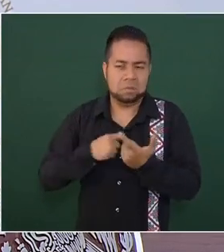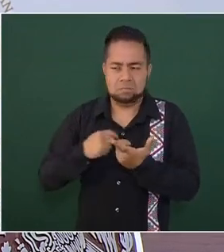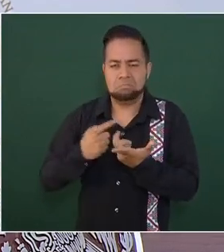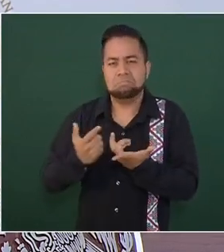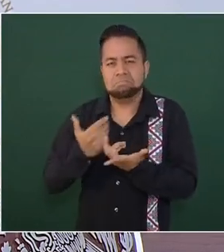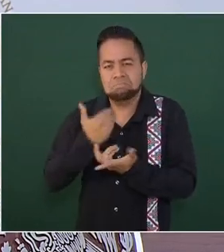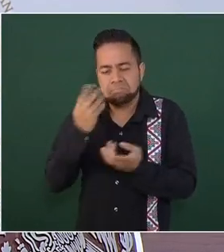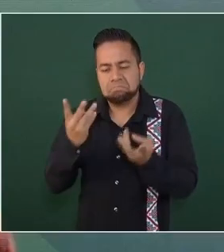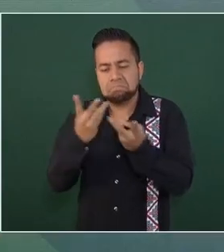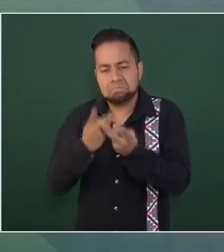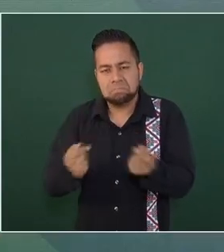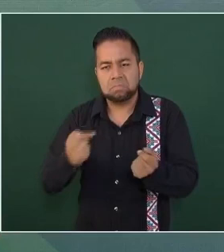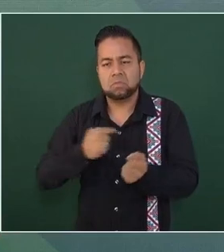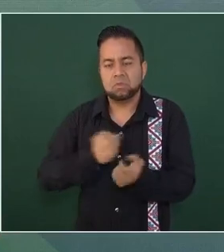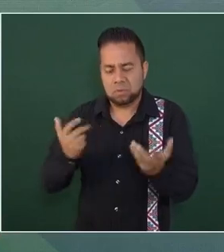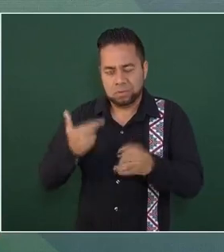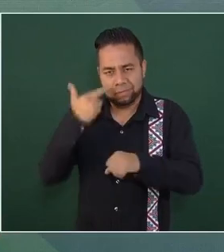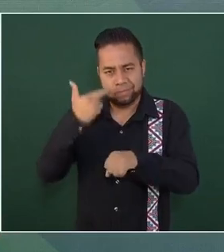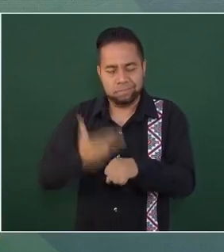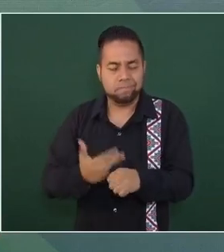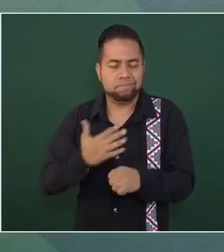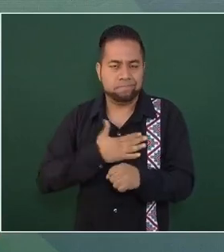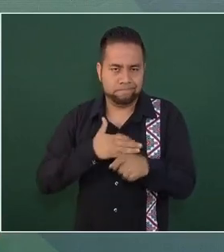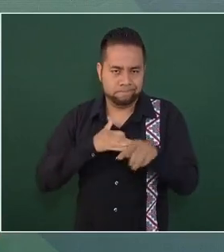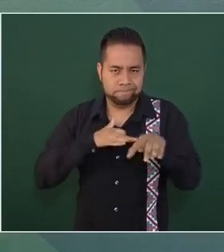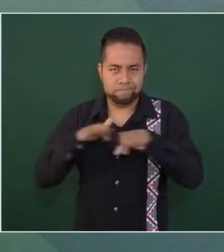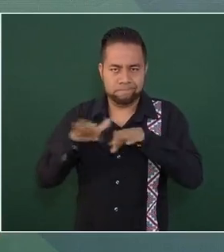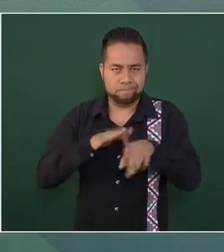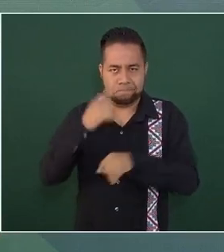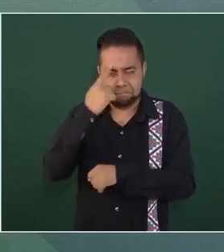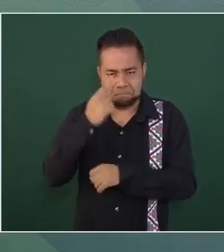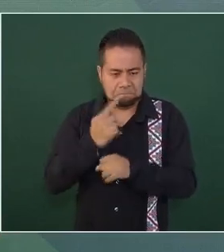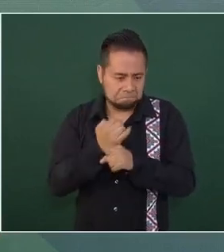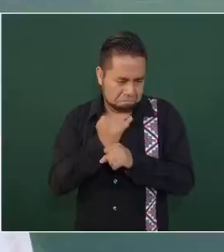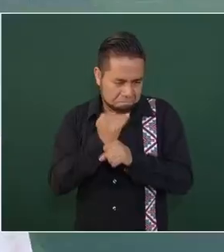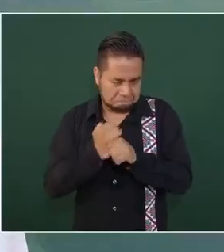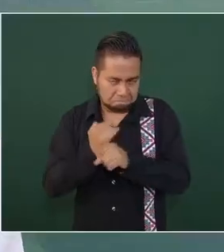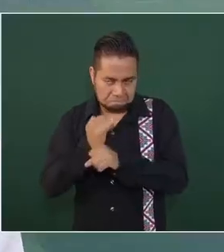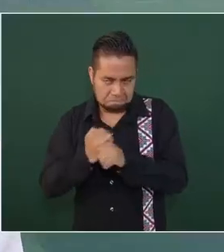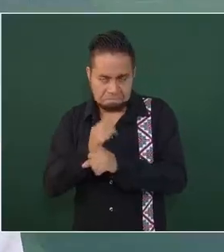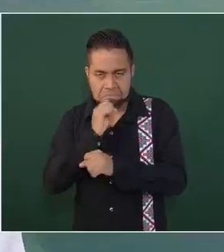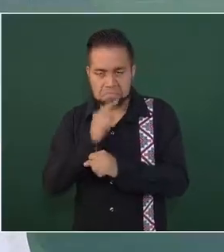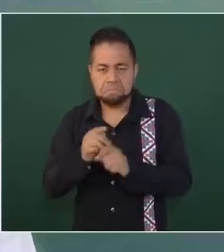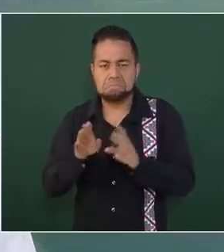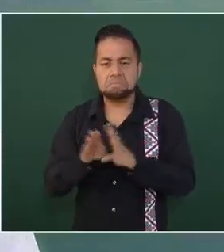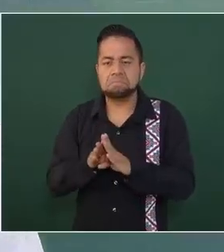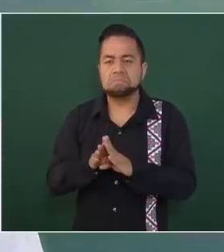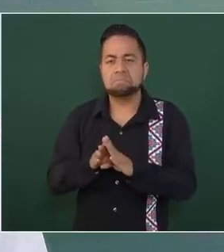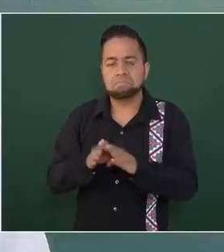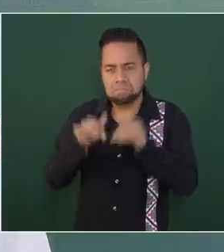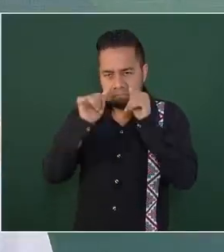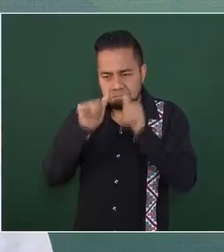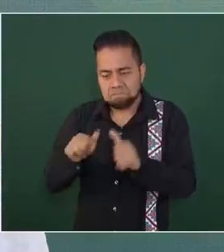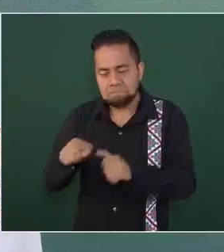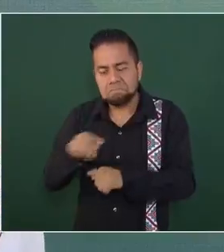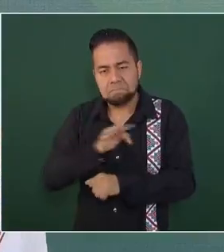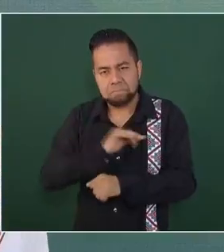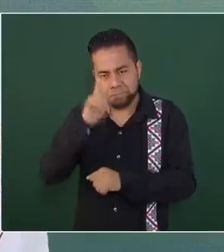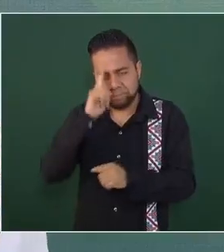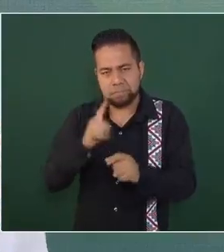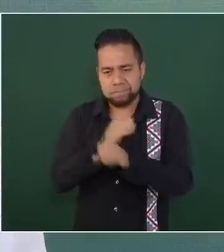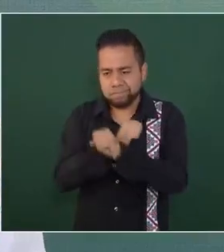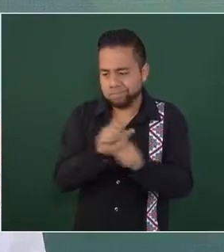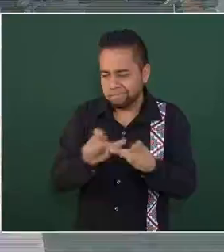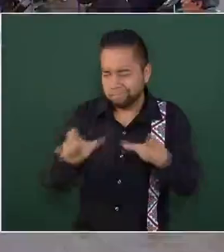vamos a realizar la parte que nos corresponde para que se investigue y seguir apuntalando que haya seguridad en